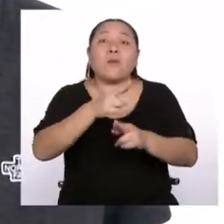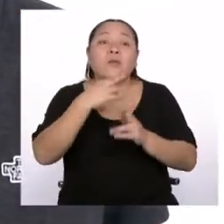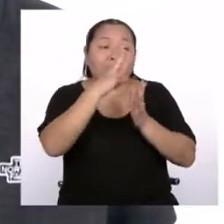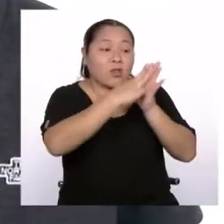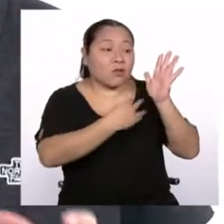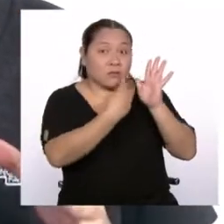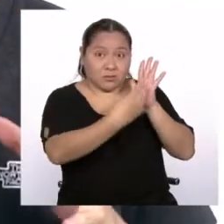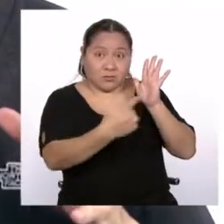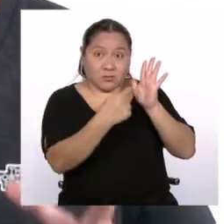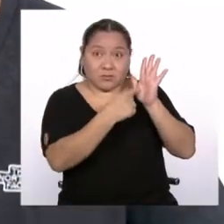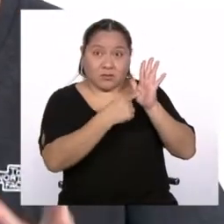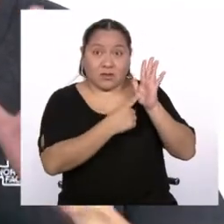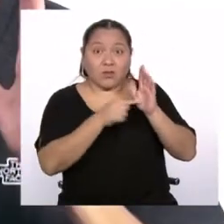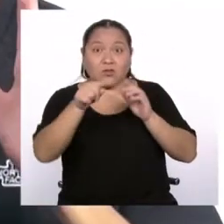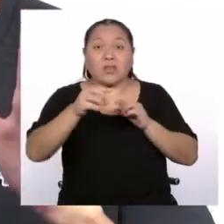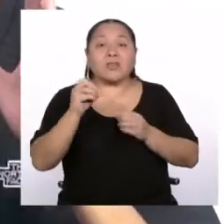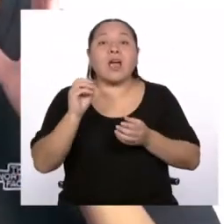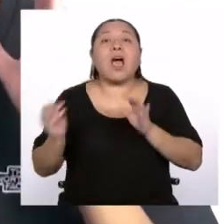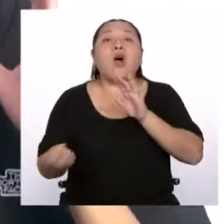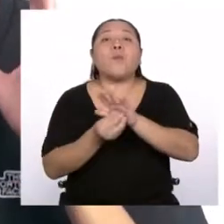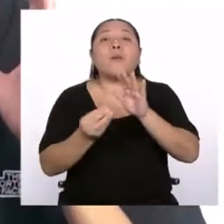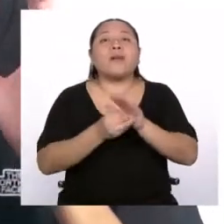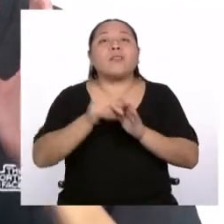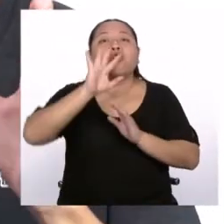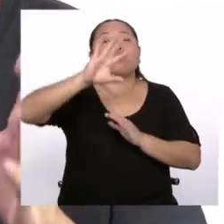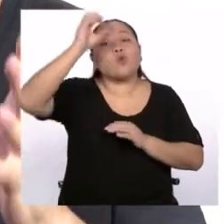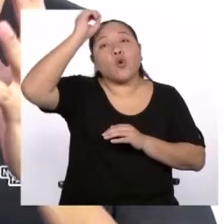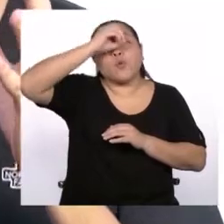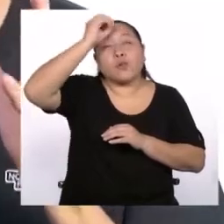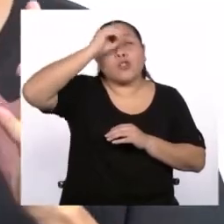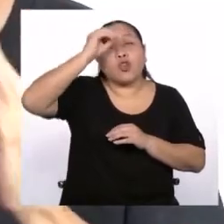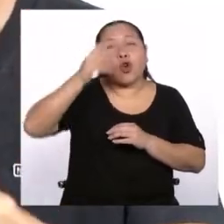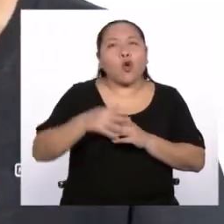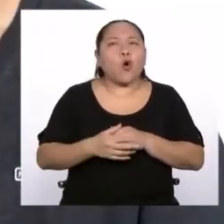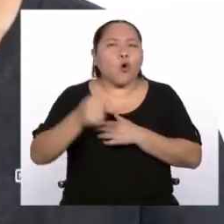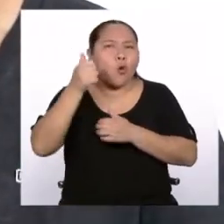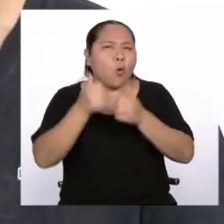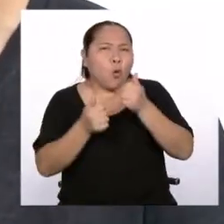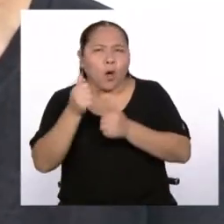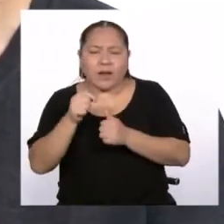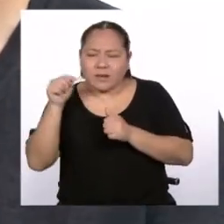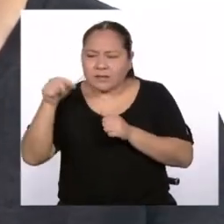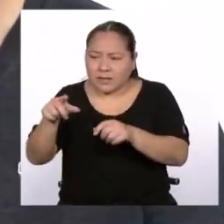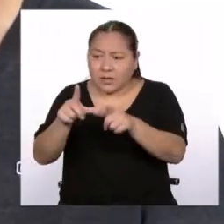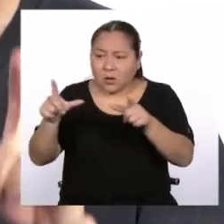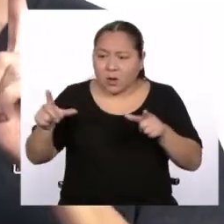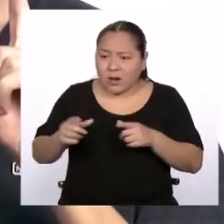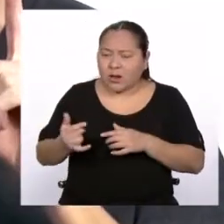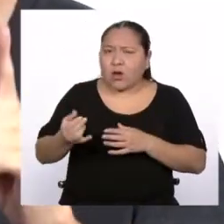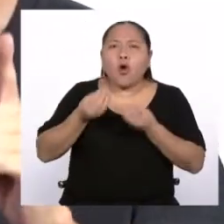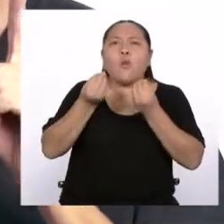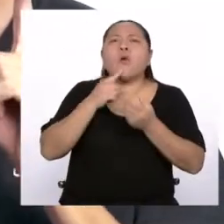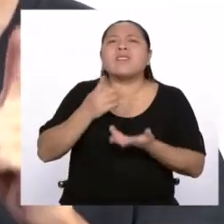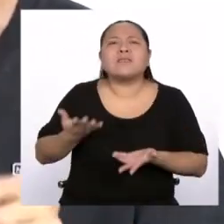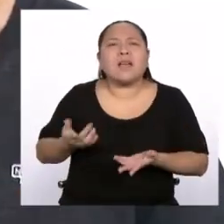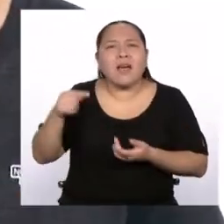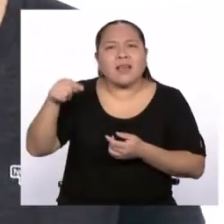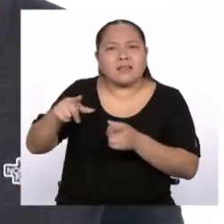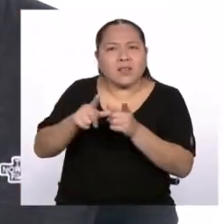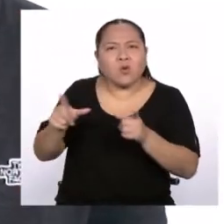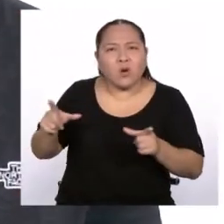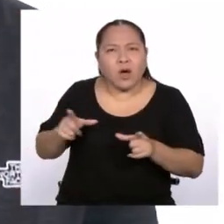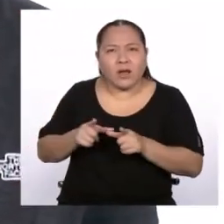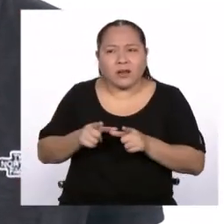un comentario en el cual nos digan cuál es el estado en el que se encuentra este sitio arqueológico y cuál